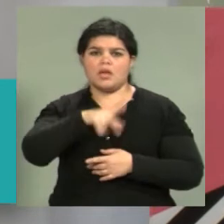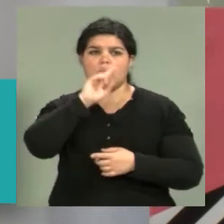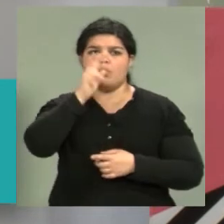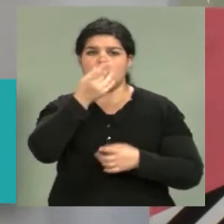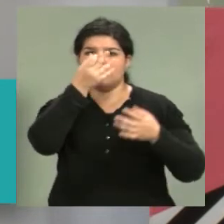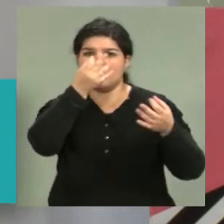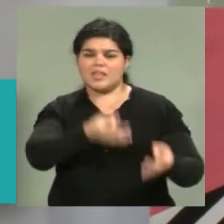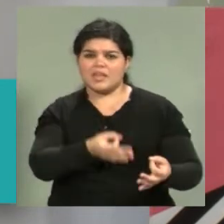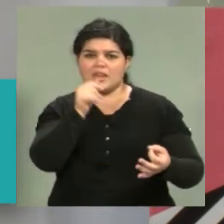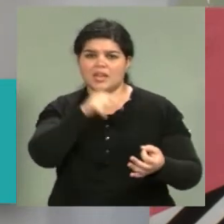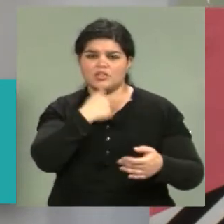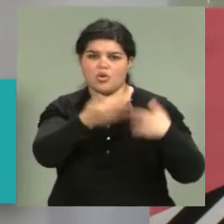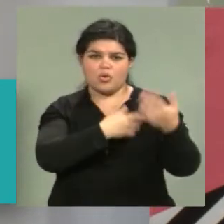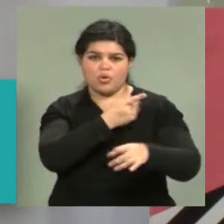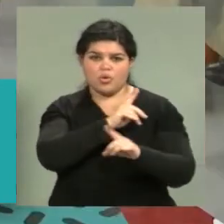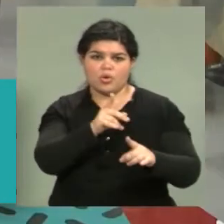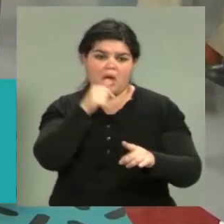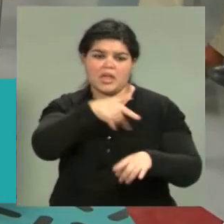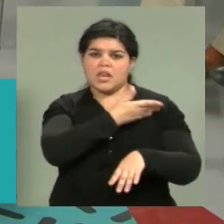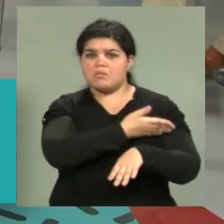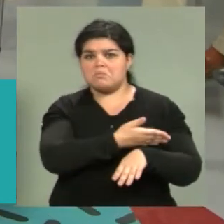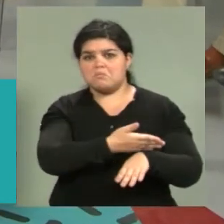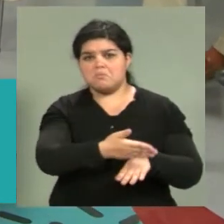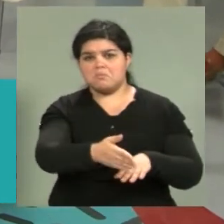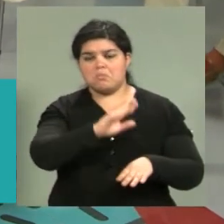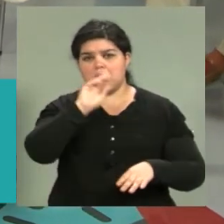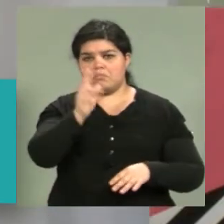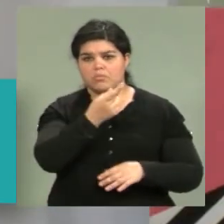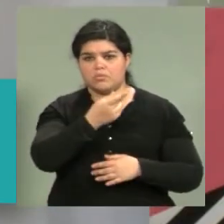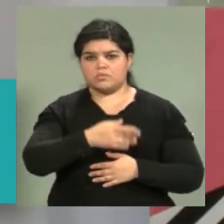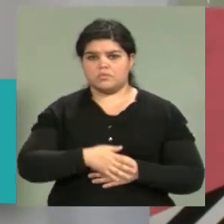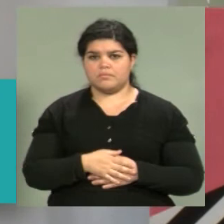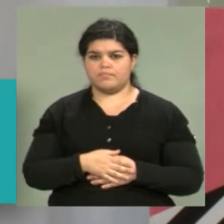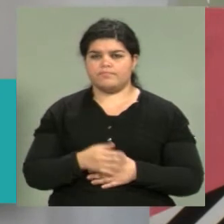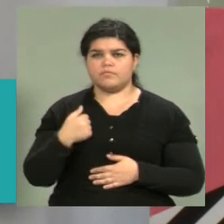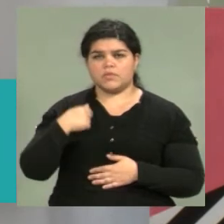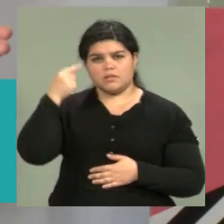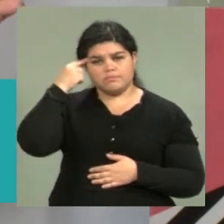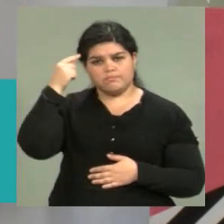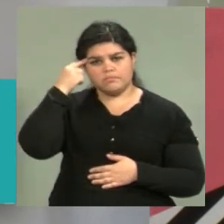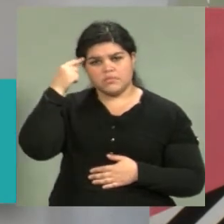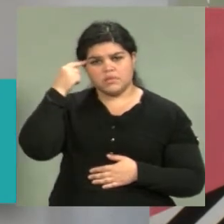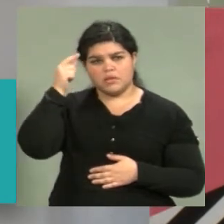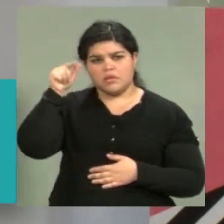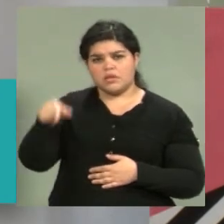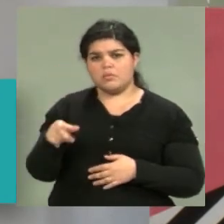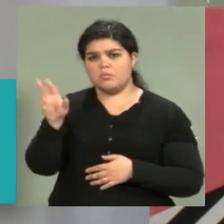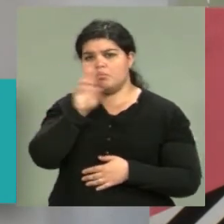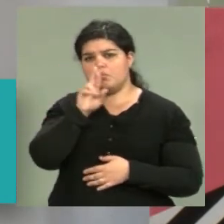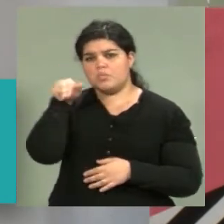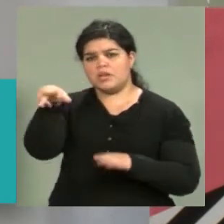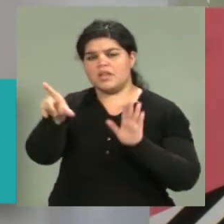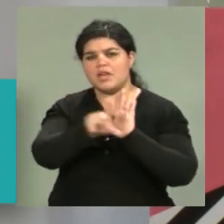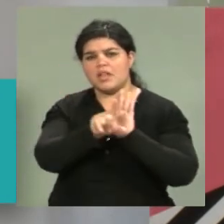se opone a eso, sino que permite el curso natural de la muerte. Ahora me quedé con lo que decía también un poco la doctora en cuanto a la